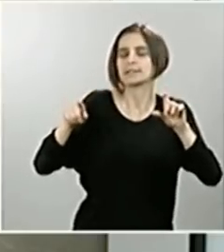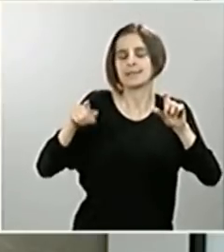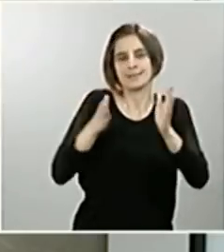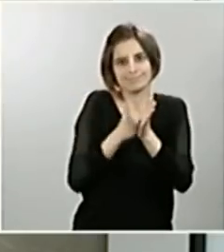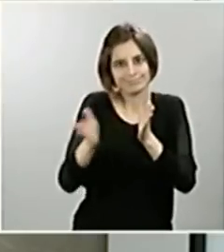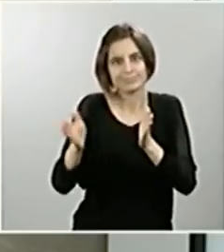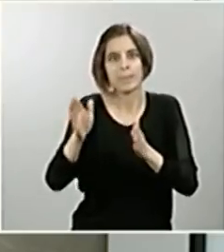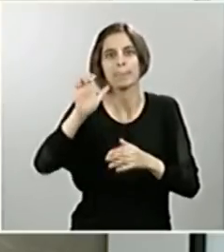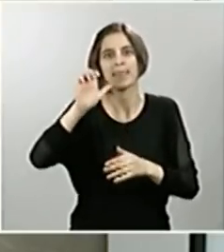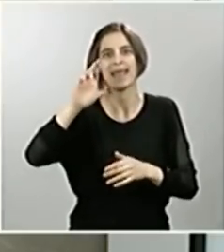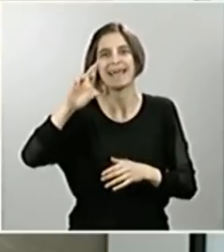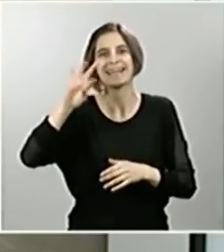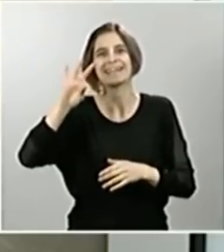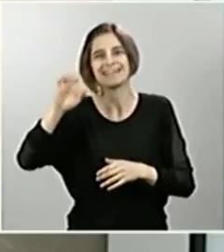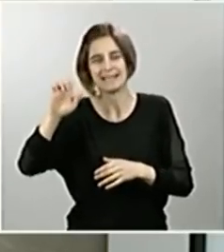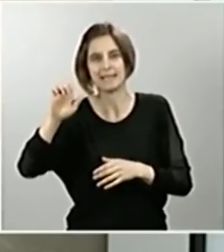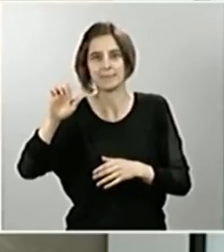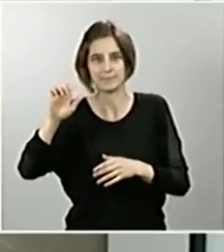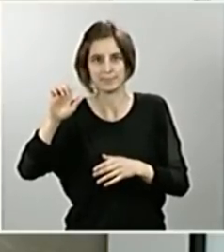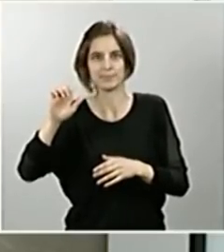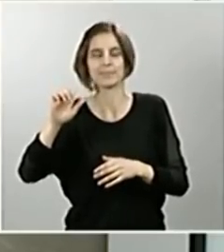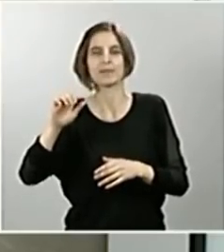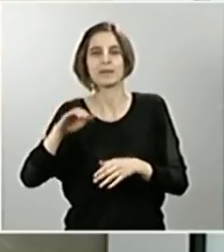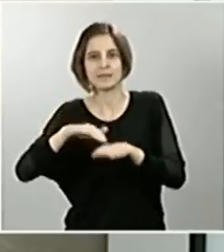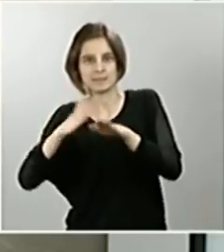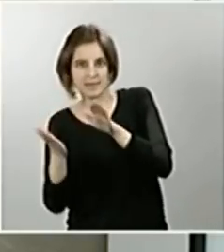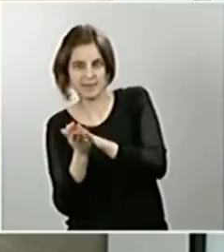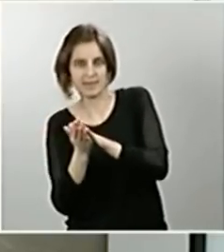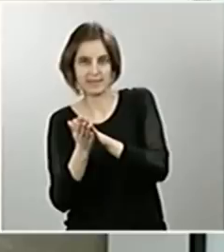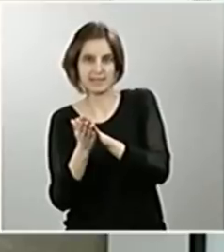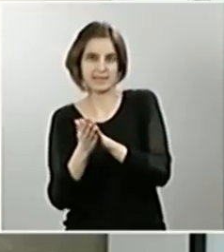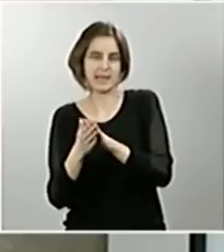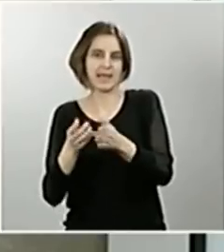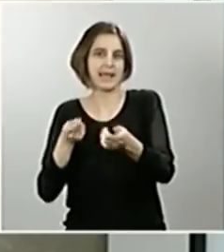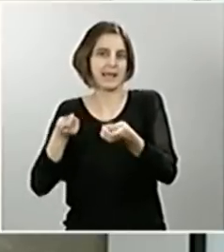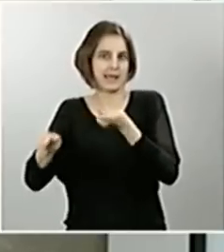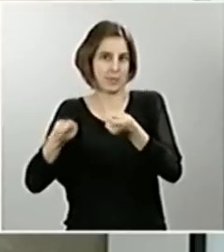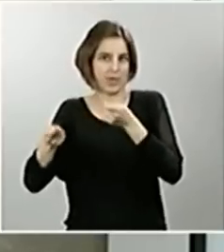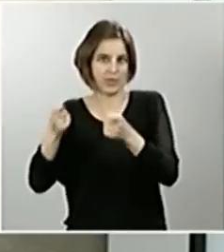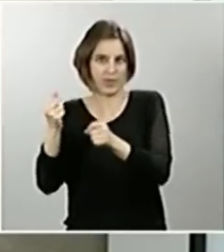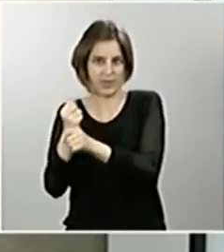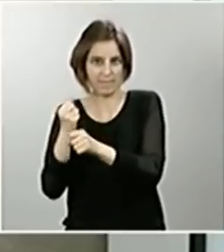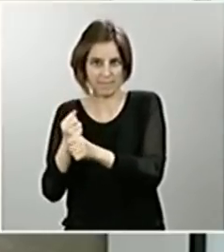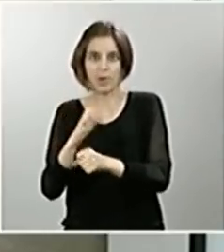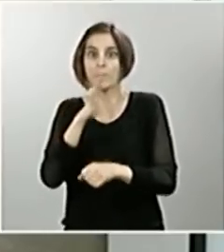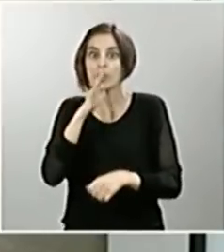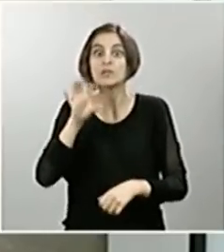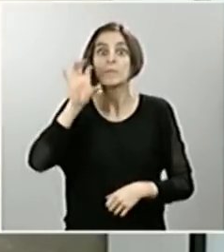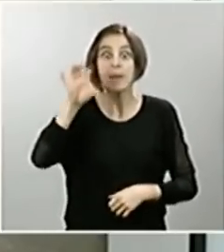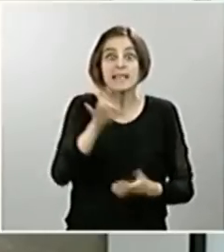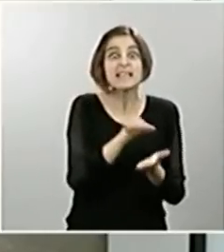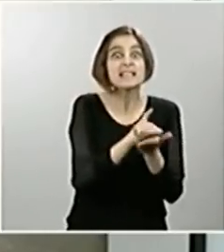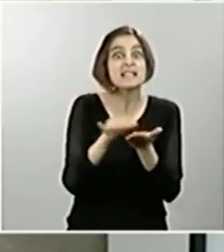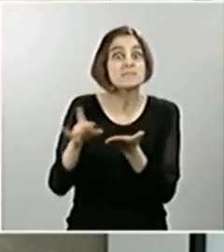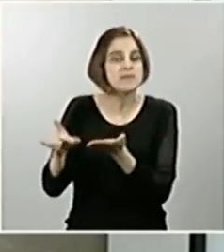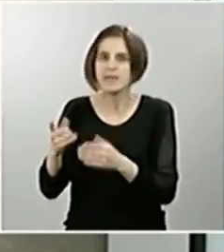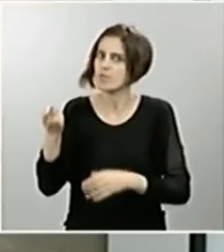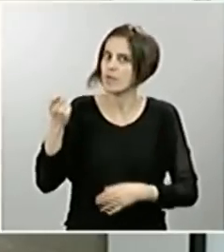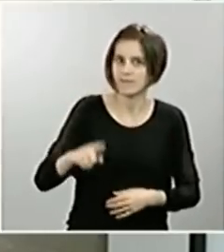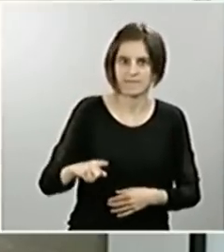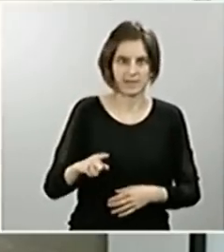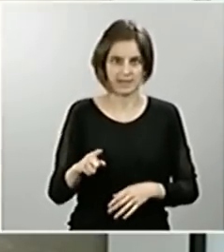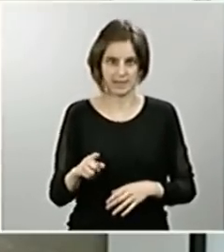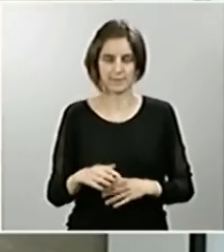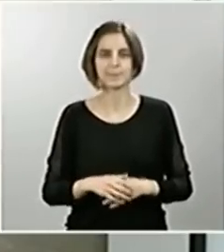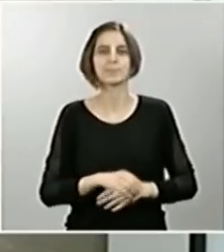Non é necessario despedir a nadie en o país. En segundo lugar, o que mandamos e mandatamos é